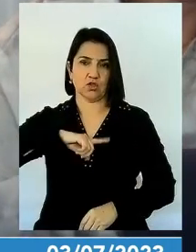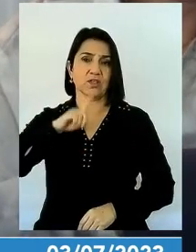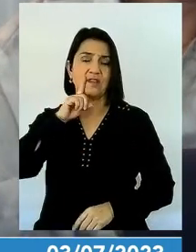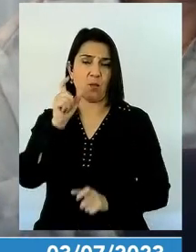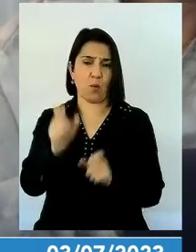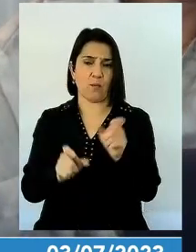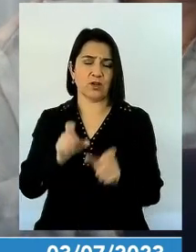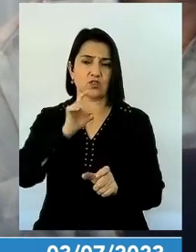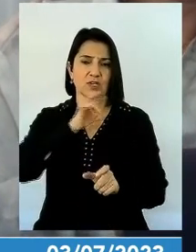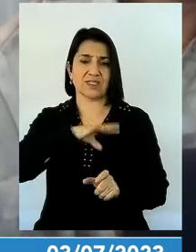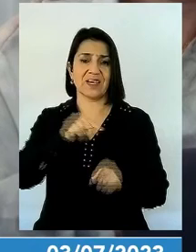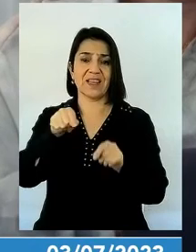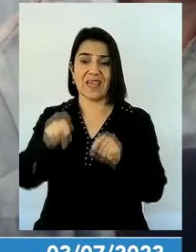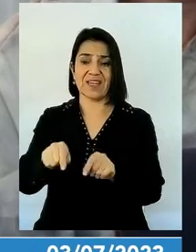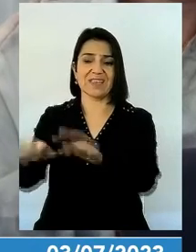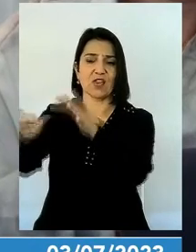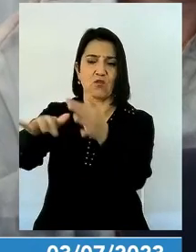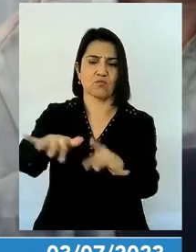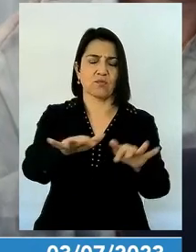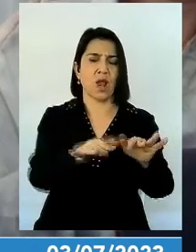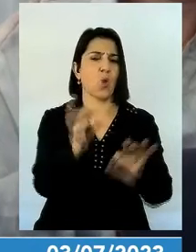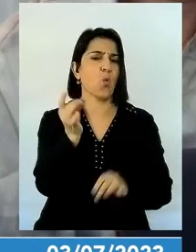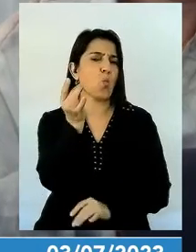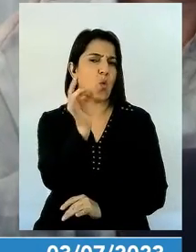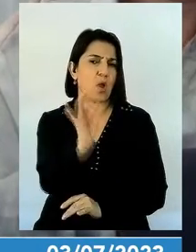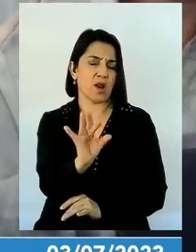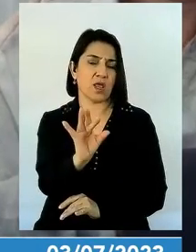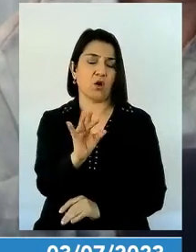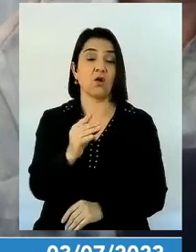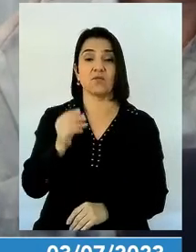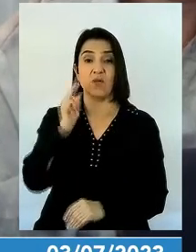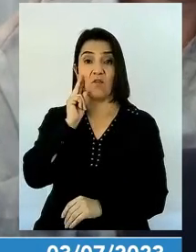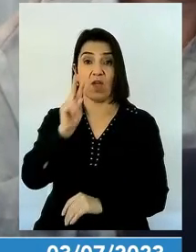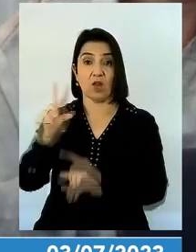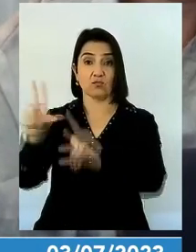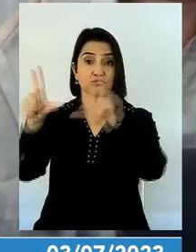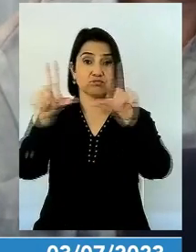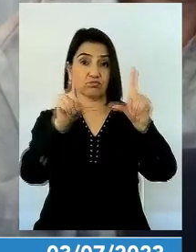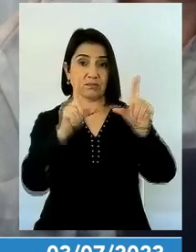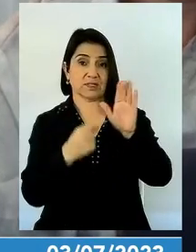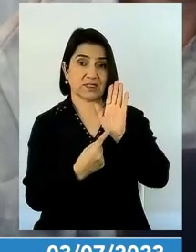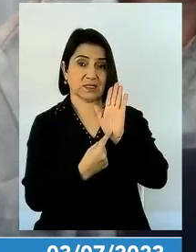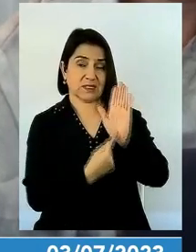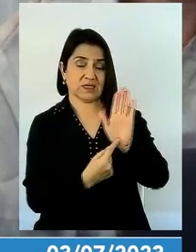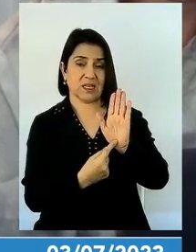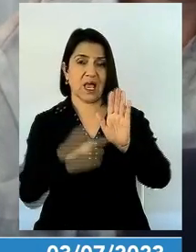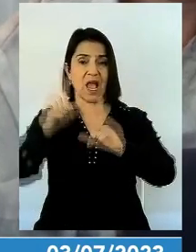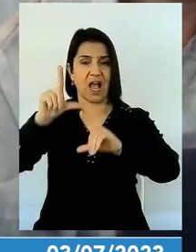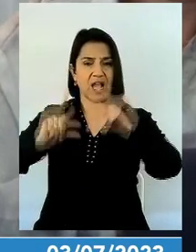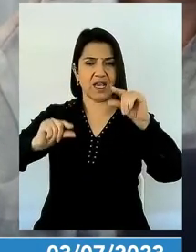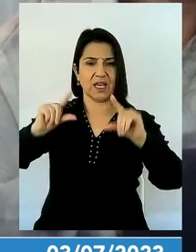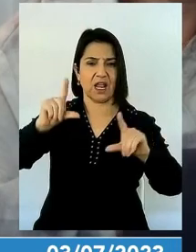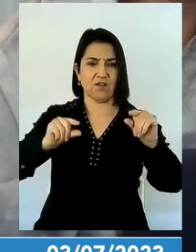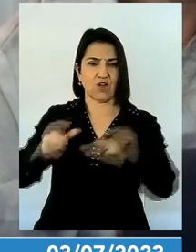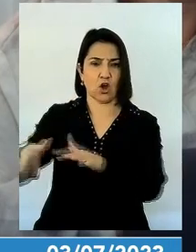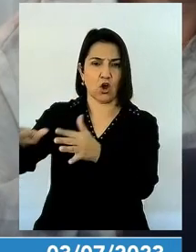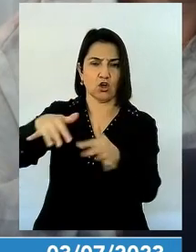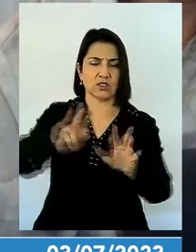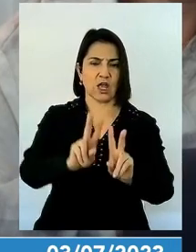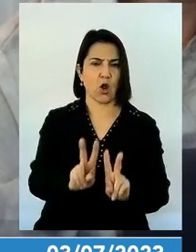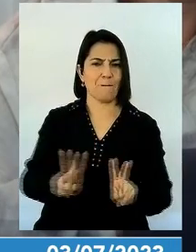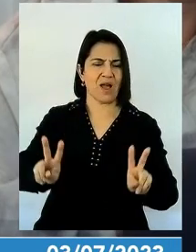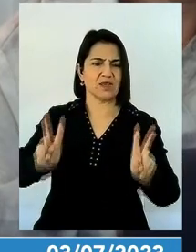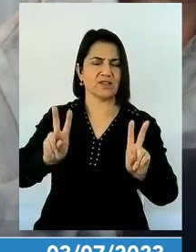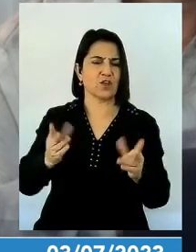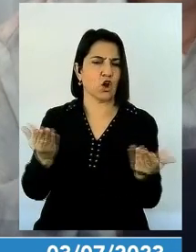este ecosistema único. Podemos ver a continuación en esta gráfica el Océano Pacífico, cómo desempeña un papel